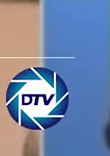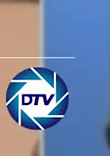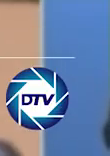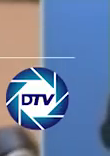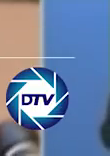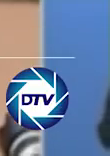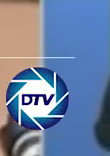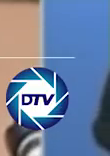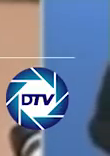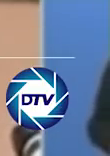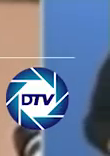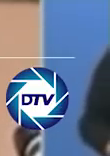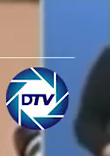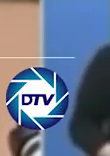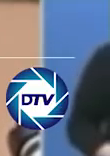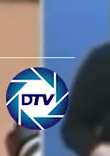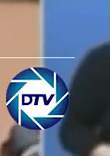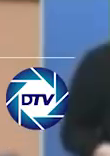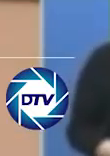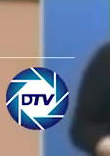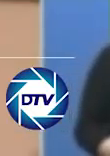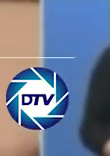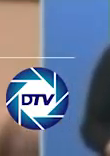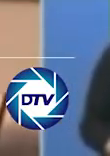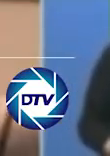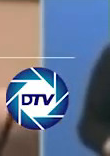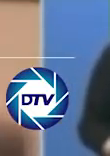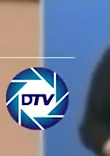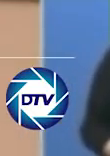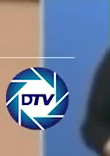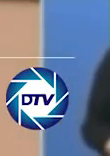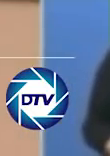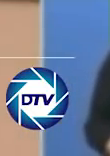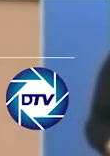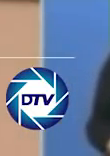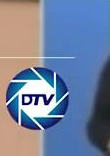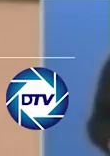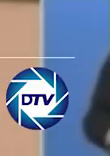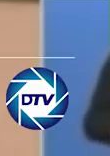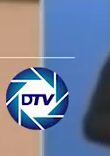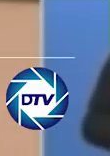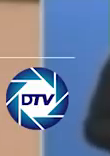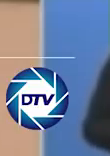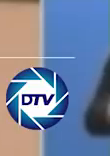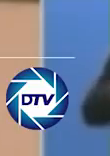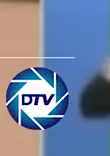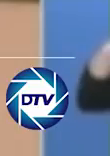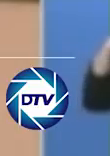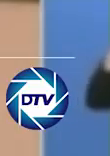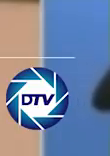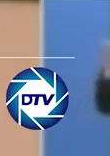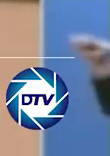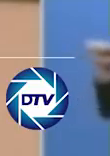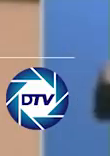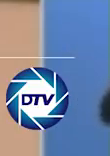lógica, de que a eso se le puede llamar fascismo, solamente queda un factor. Lo están diciendo porque quieren perpetuarse en el poder, descalificando con falsedades a todos los